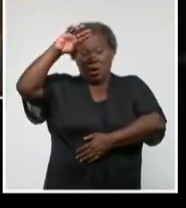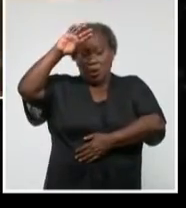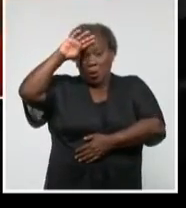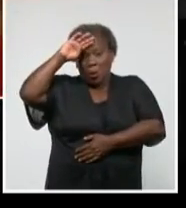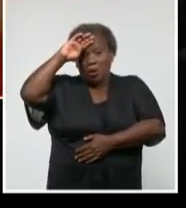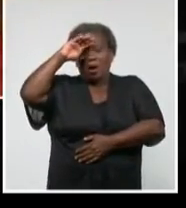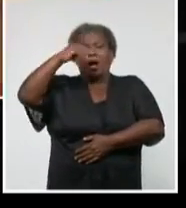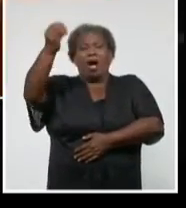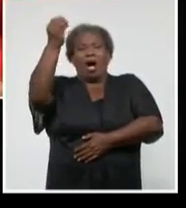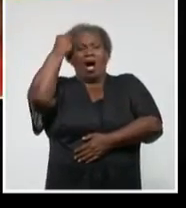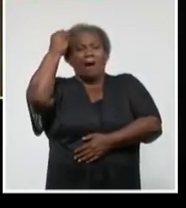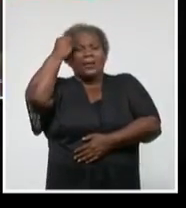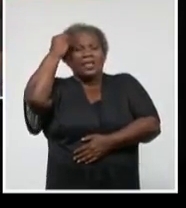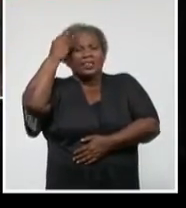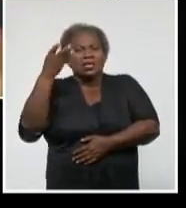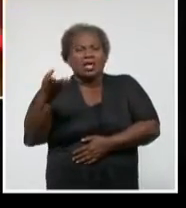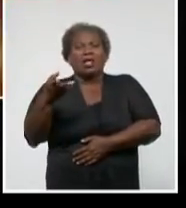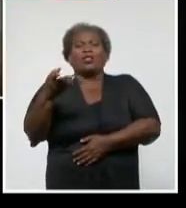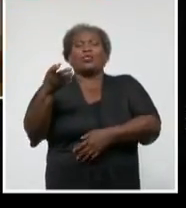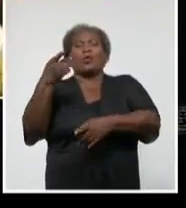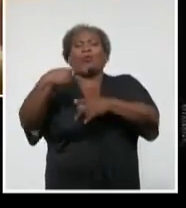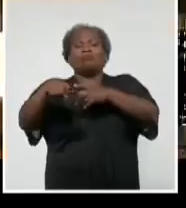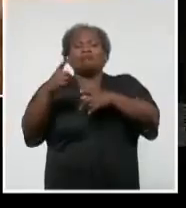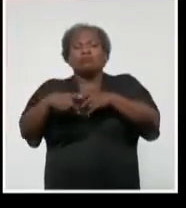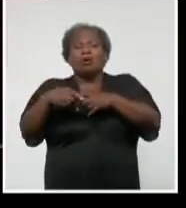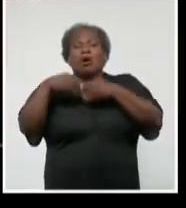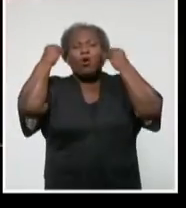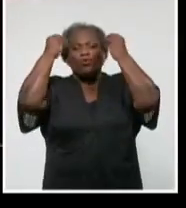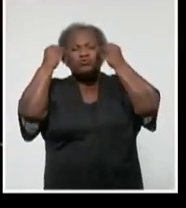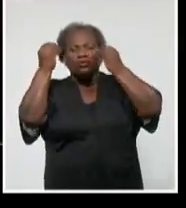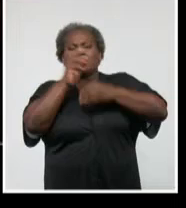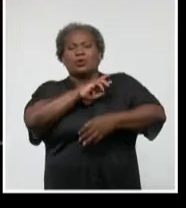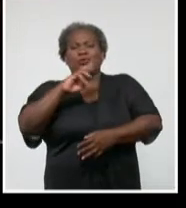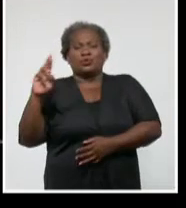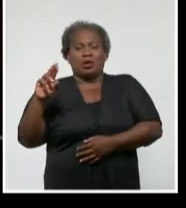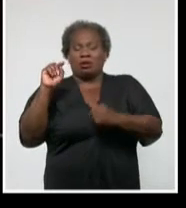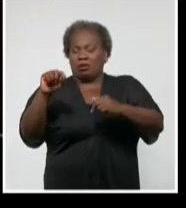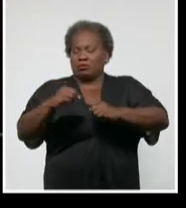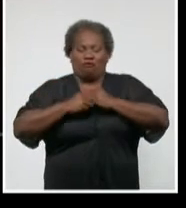conciencia revolucionaria, que es uno, desde mi punto de vista, de los puntos más